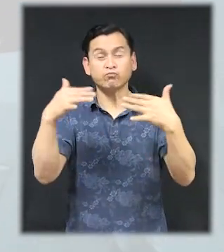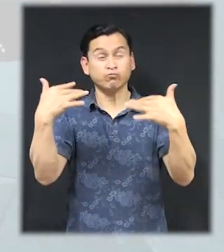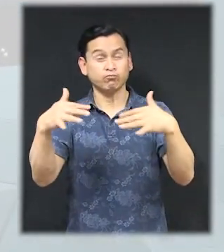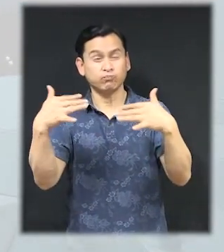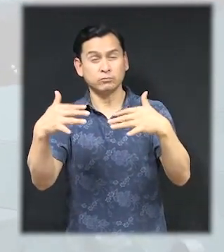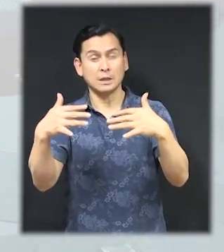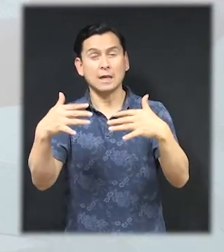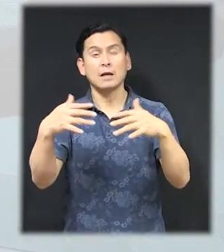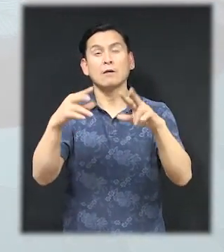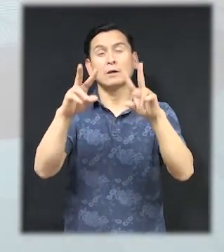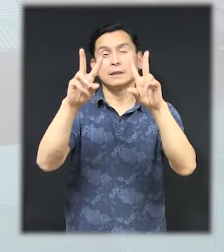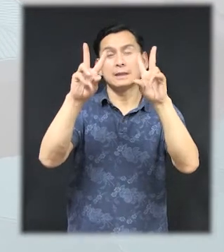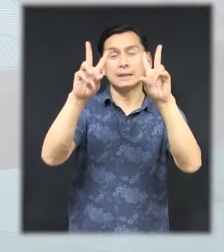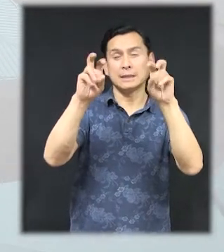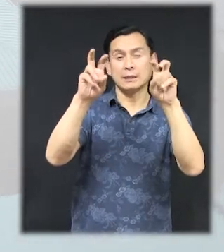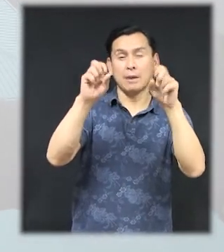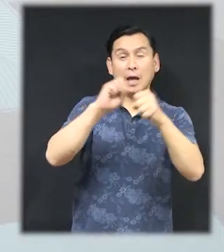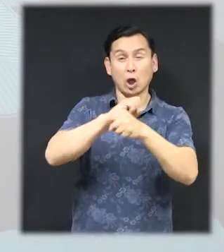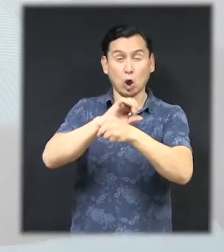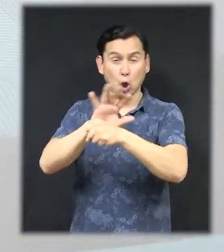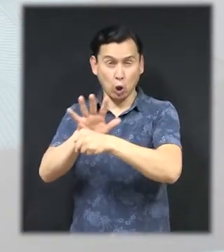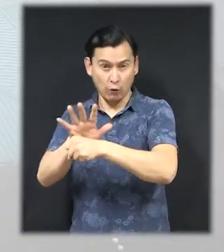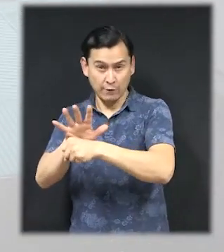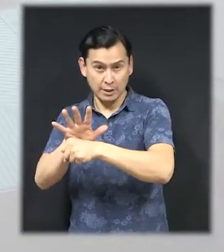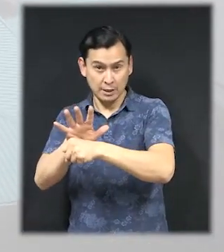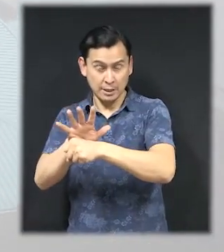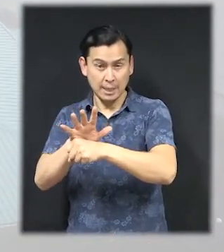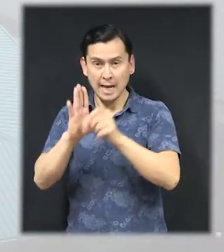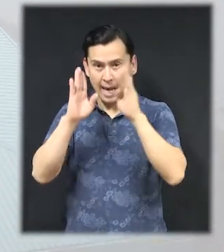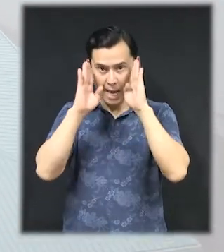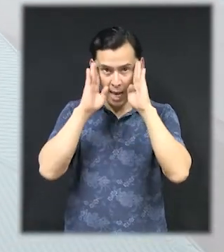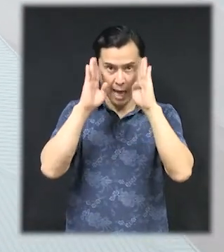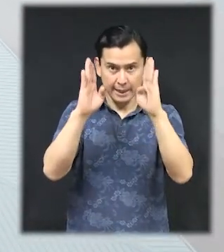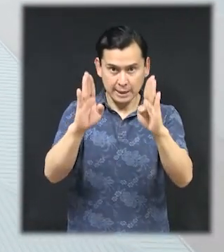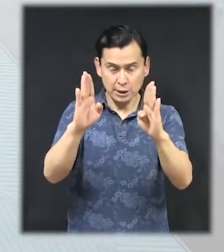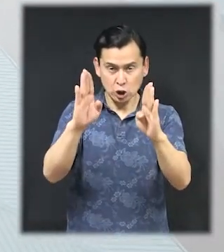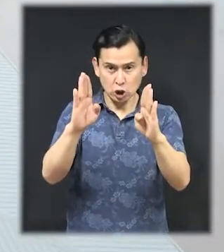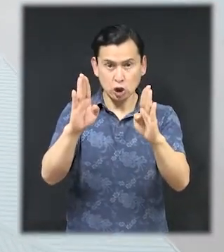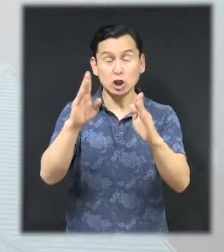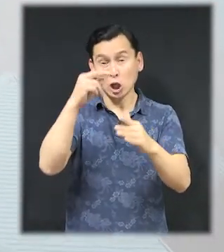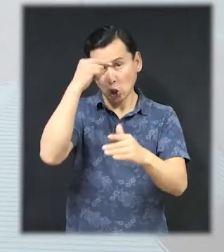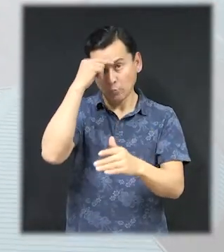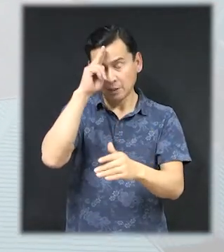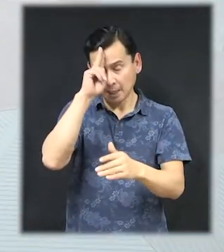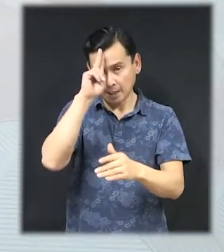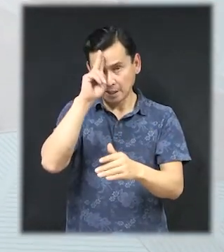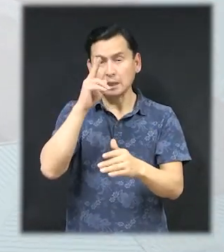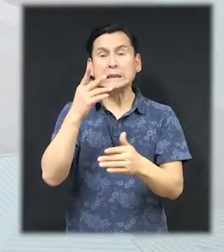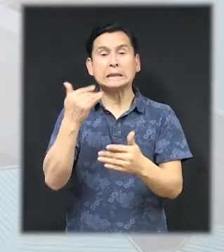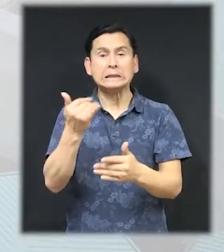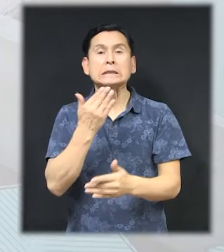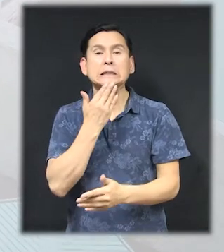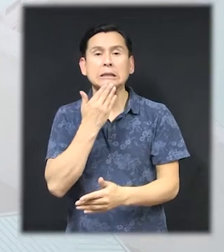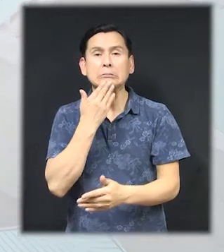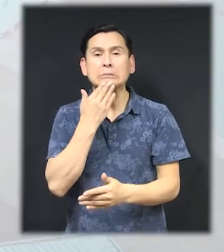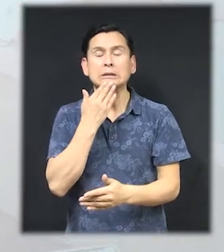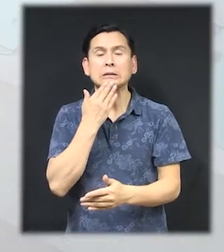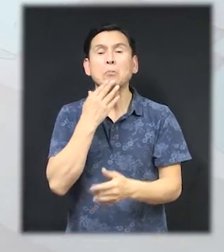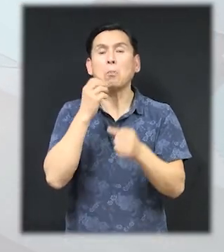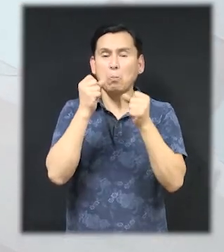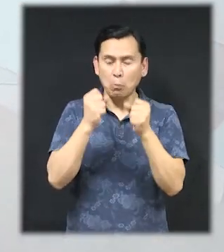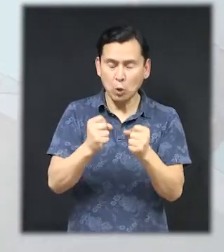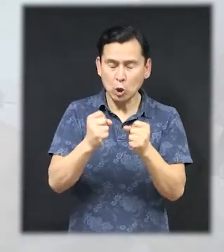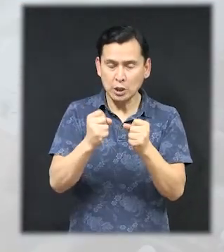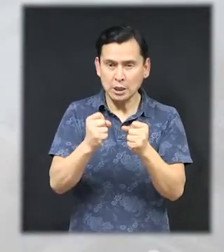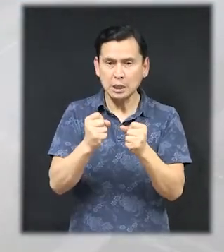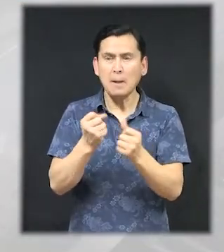sugerencias que nos hace nuestra población usuaria en los distintos dispositivos, tanto de policlínico, de urgencia, como también